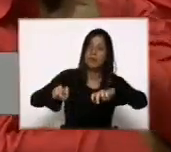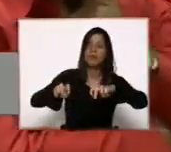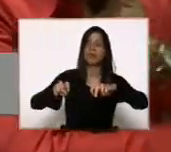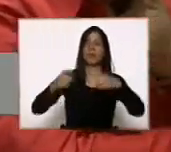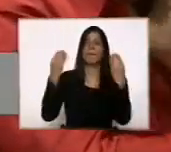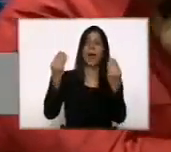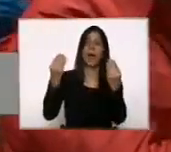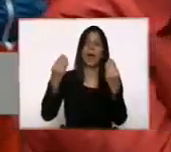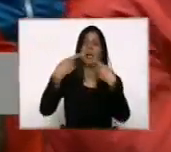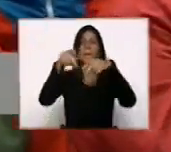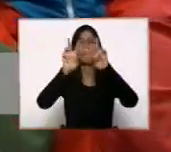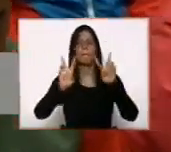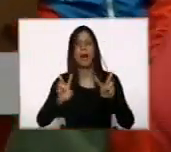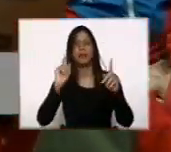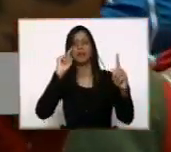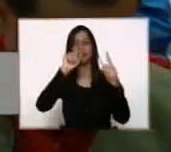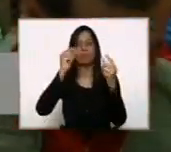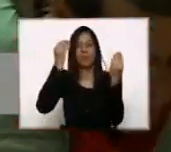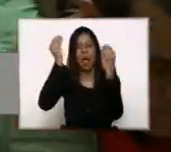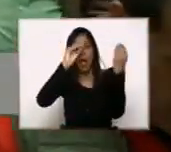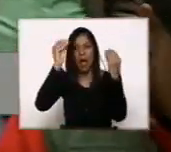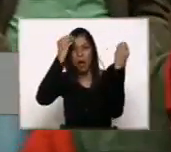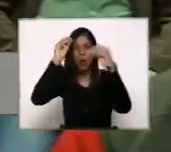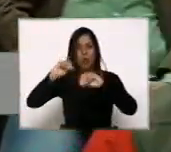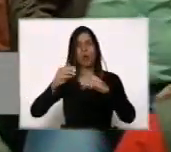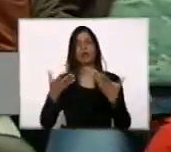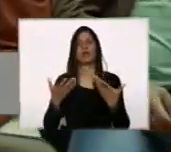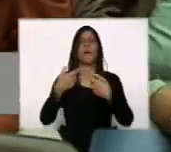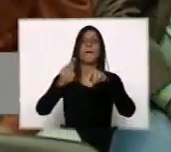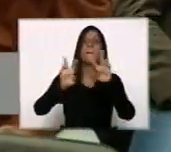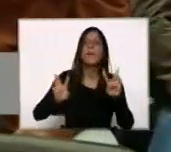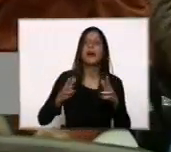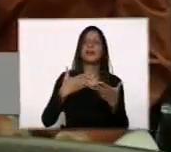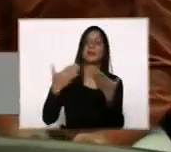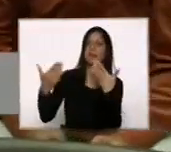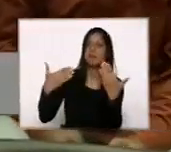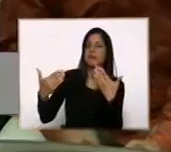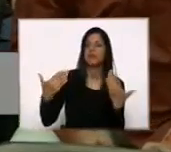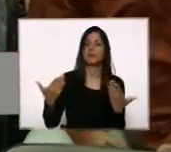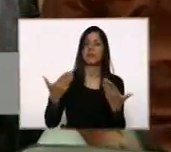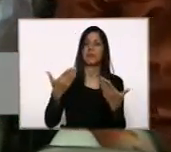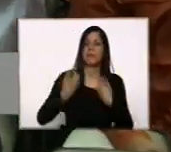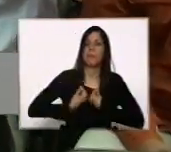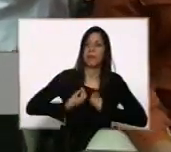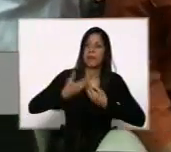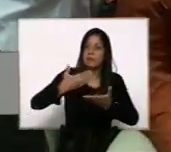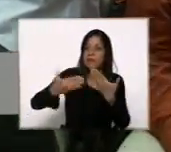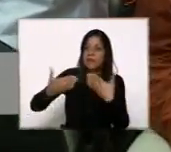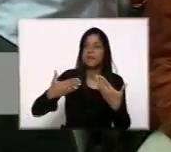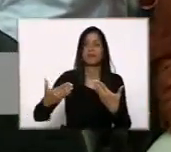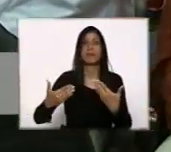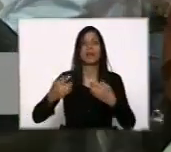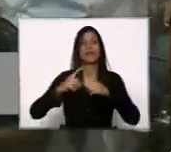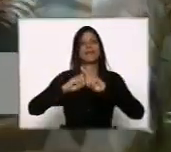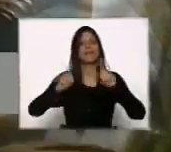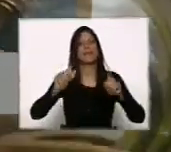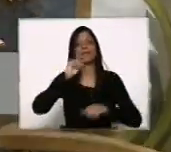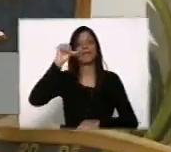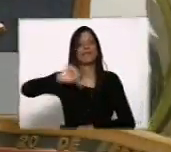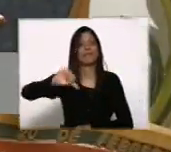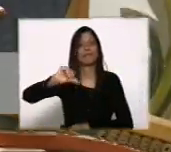país, para llegar a un acuerdo mínimo de convivencia. Un acuerdo mínimo de convivencia. Desafortunadamente